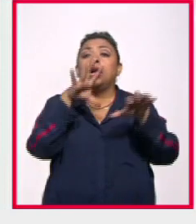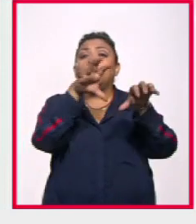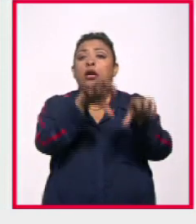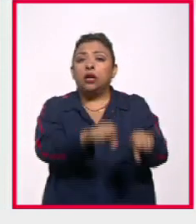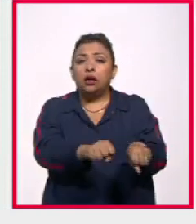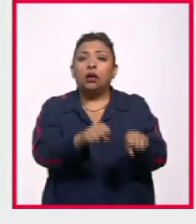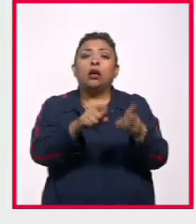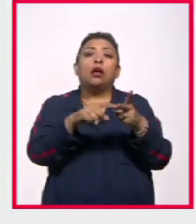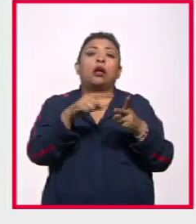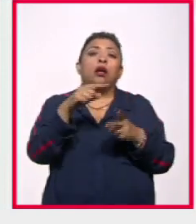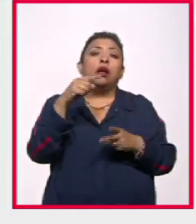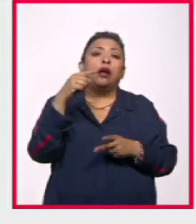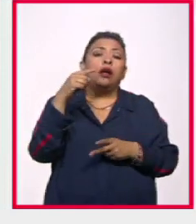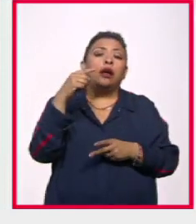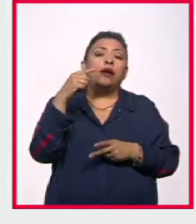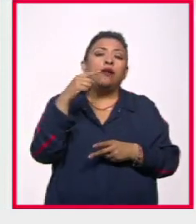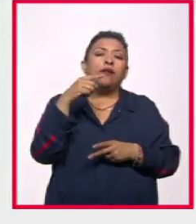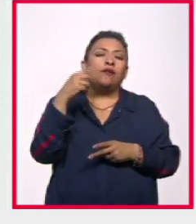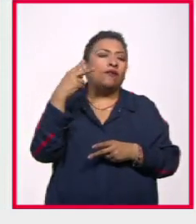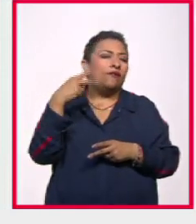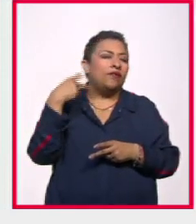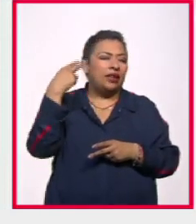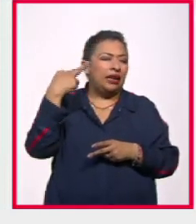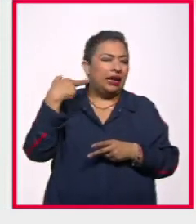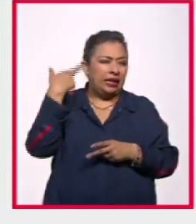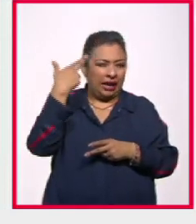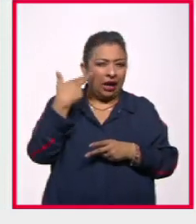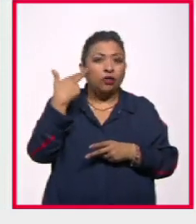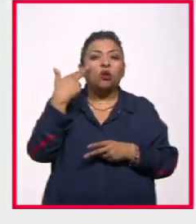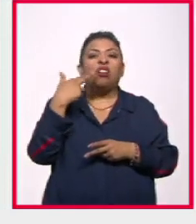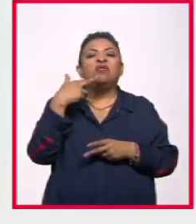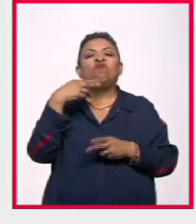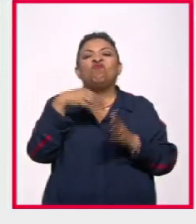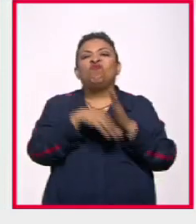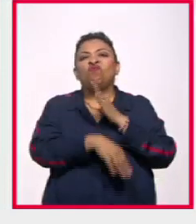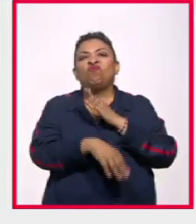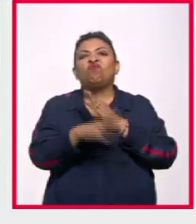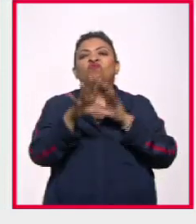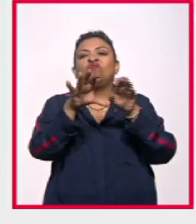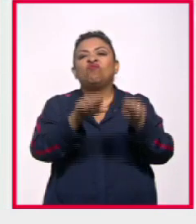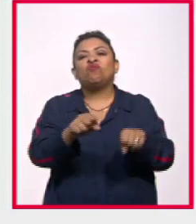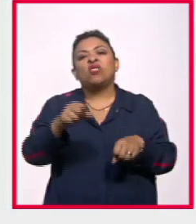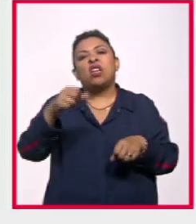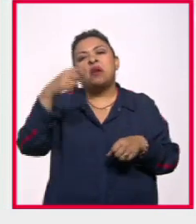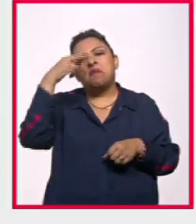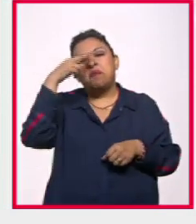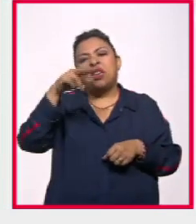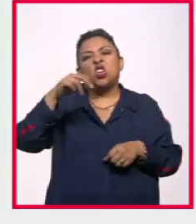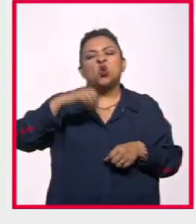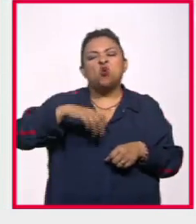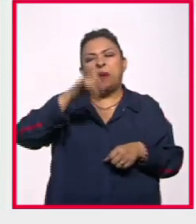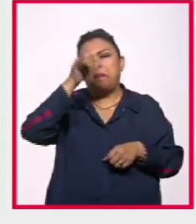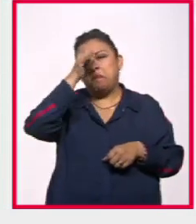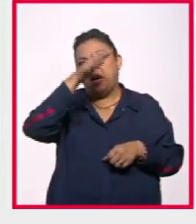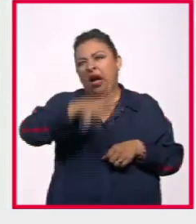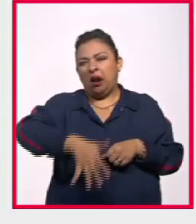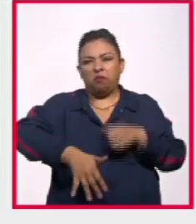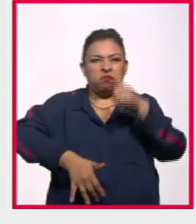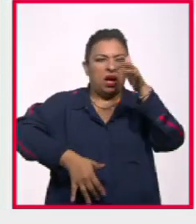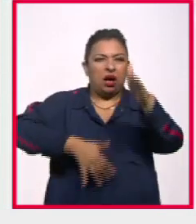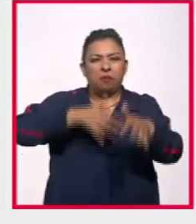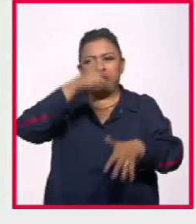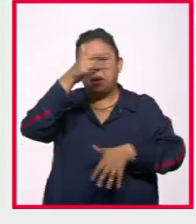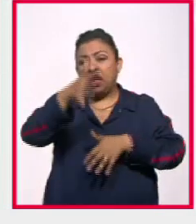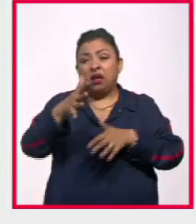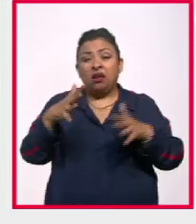y el virreinato la devaluó como una conquista del México primitivo, del México bárbaro,